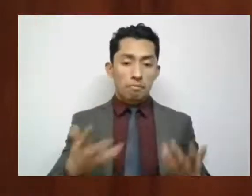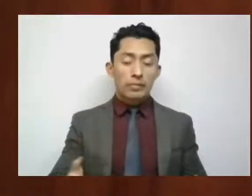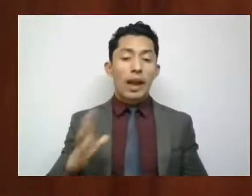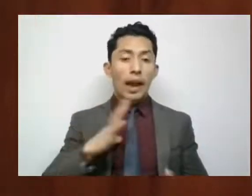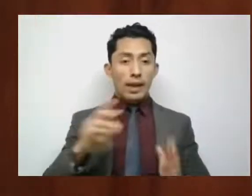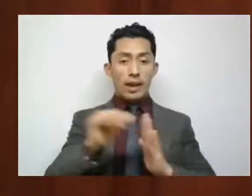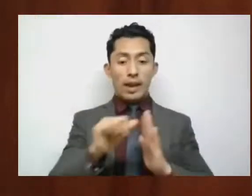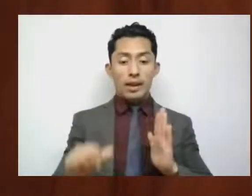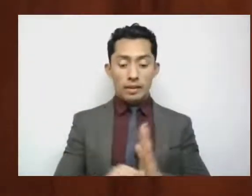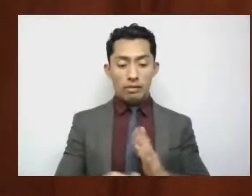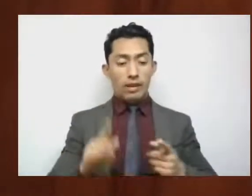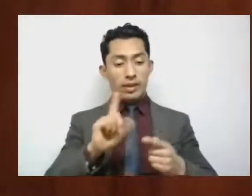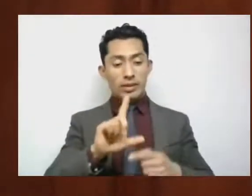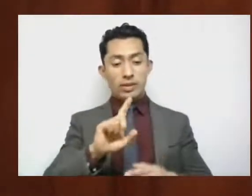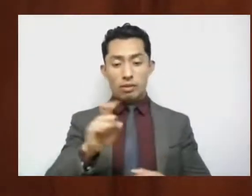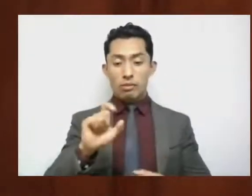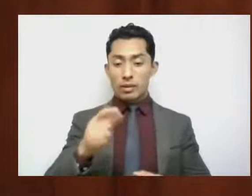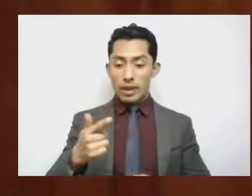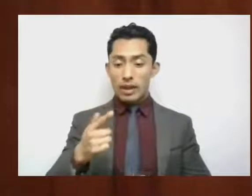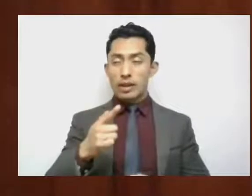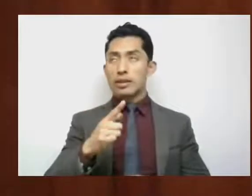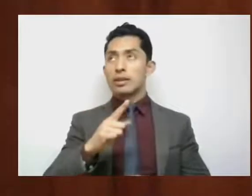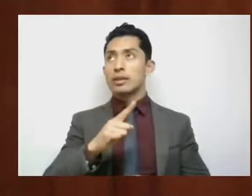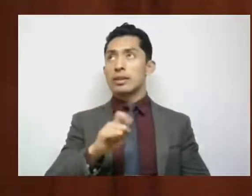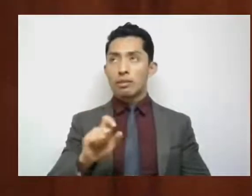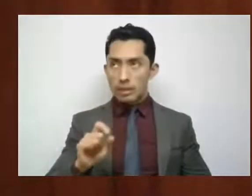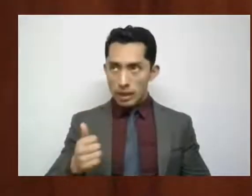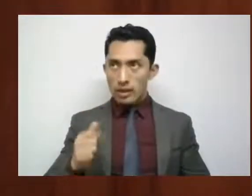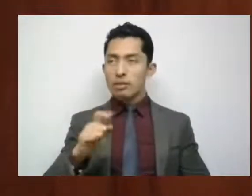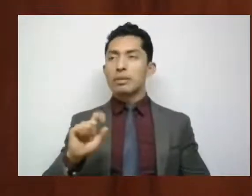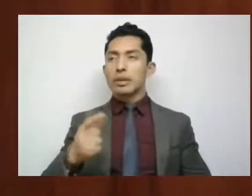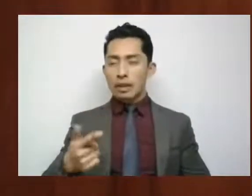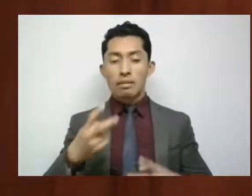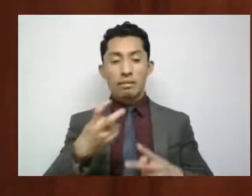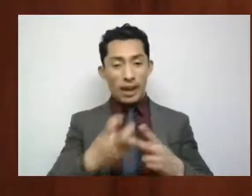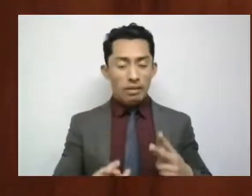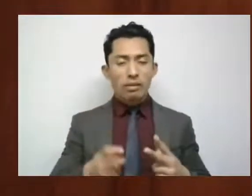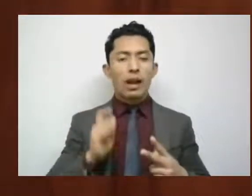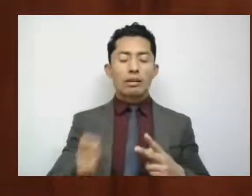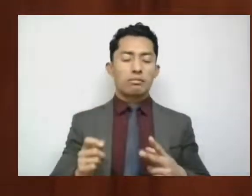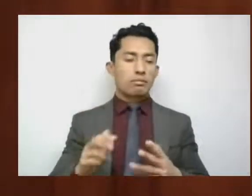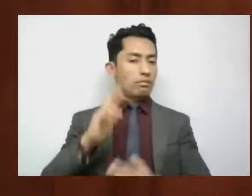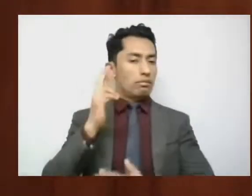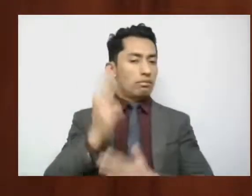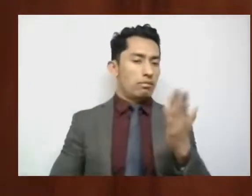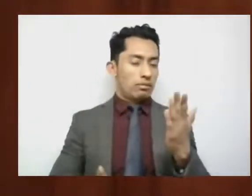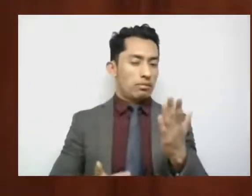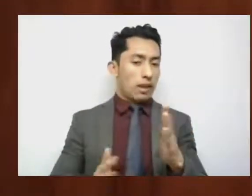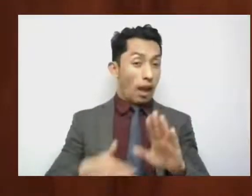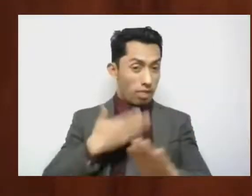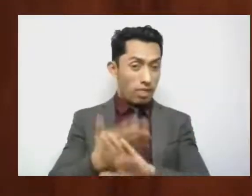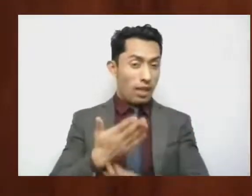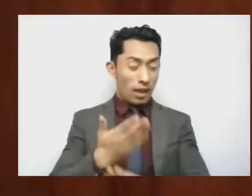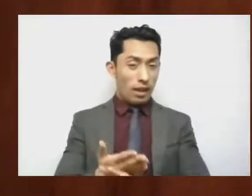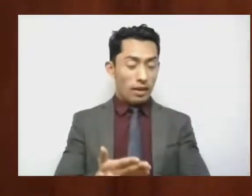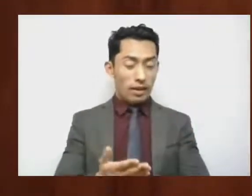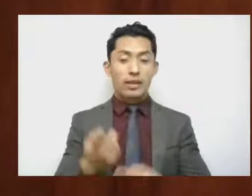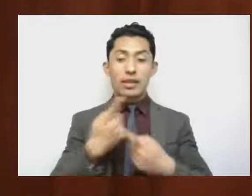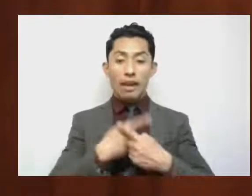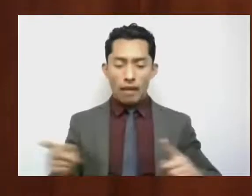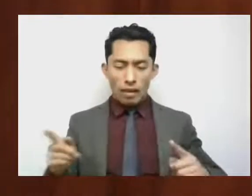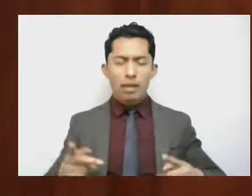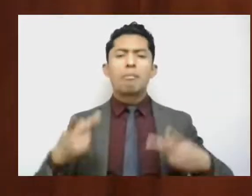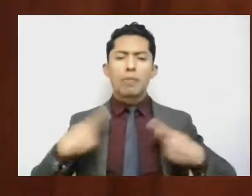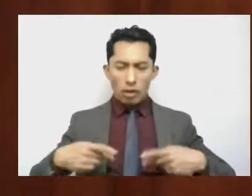artículos de nuestro código son mucho más nocivos que el alzar la voz en